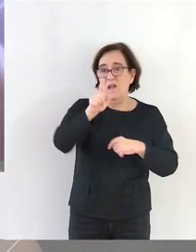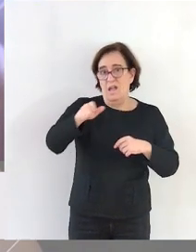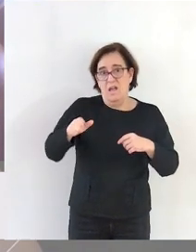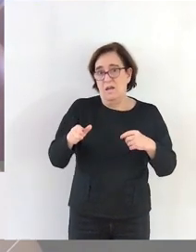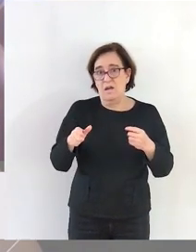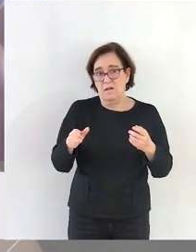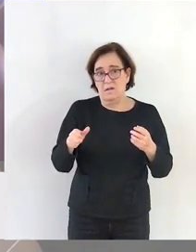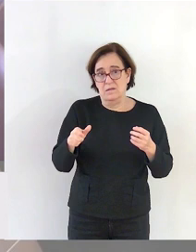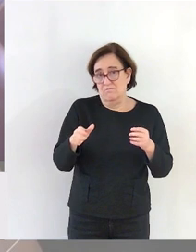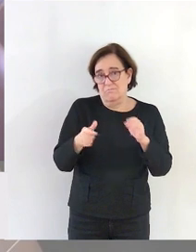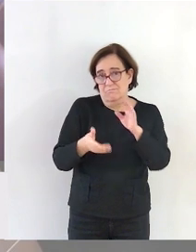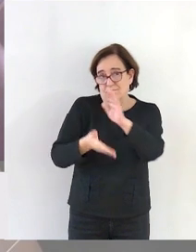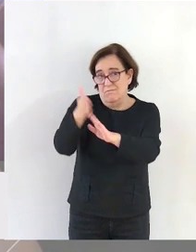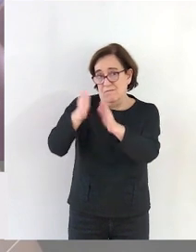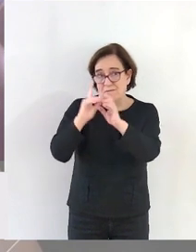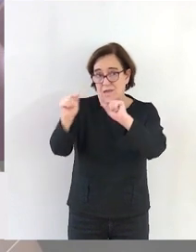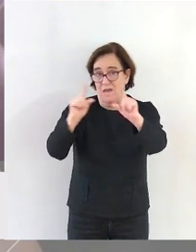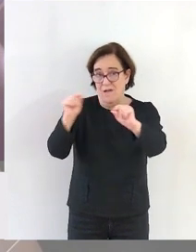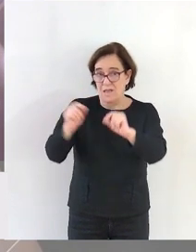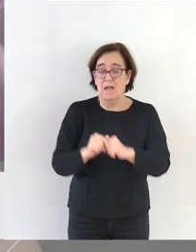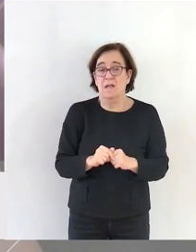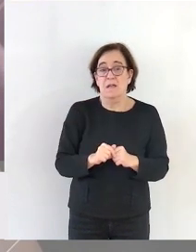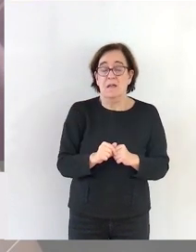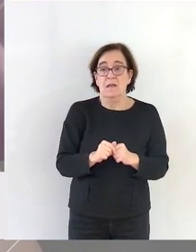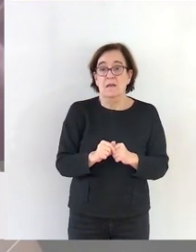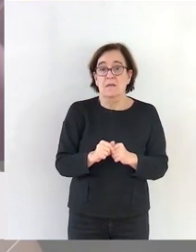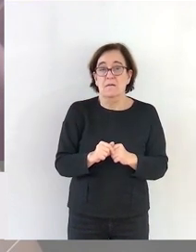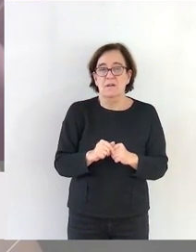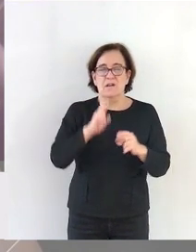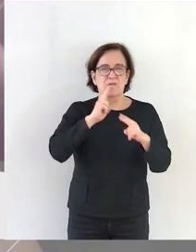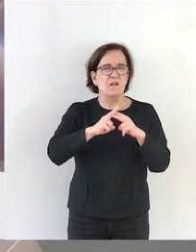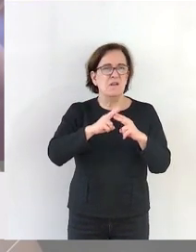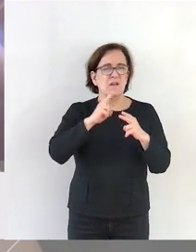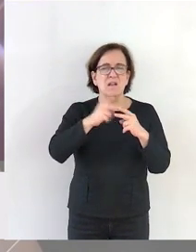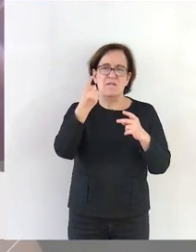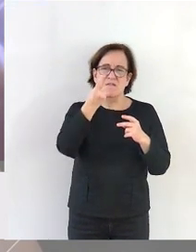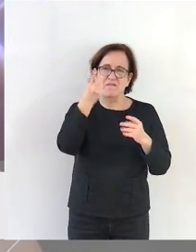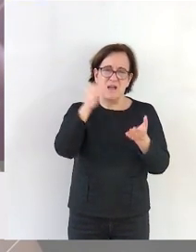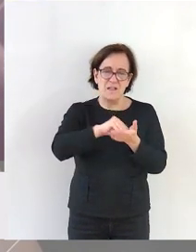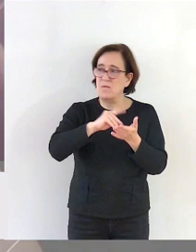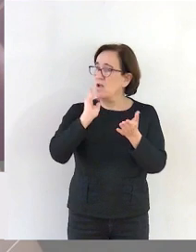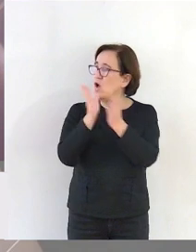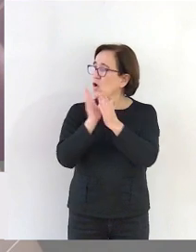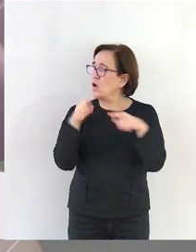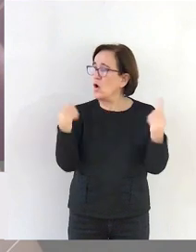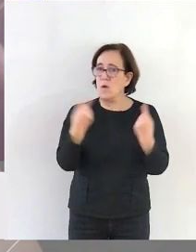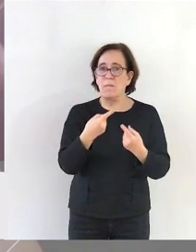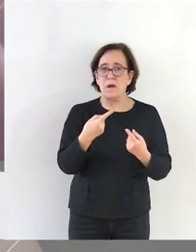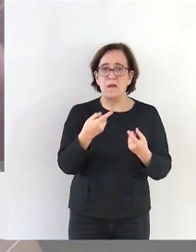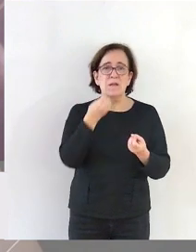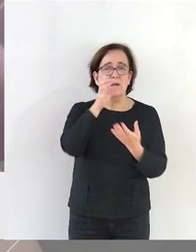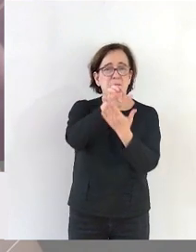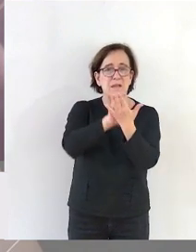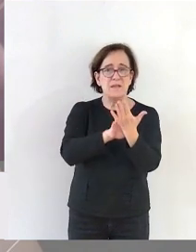se se desplace em el bueno hemos nombrado habéis nombrado no en varias ocasiones los compañeros el informe